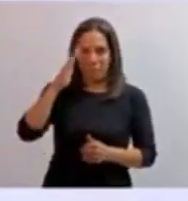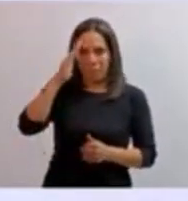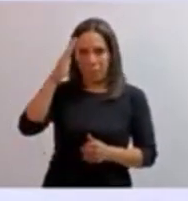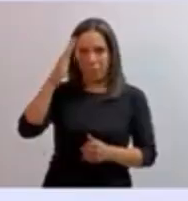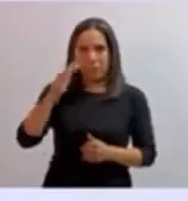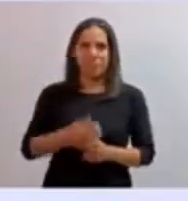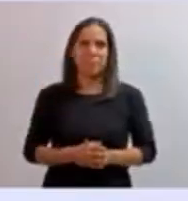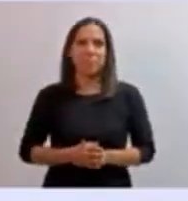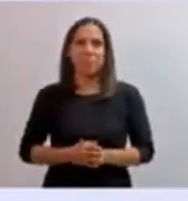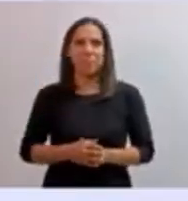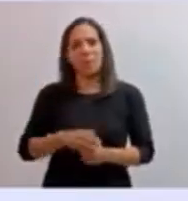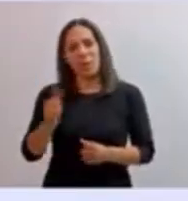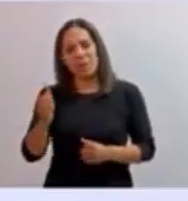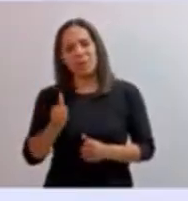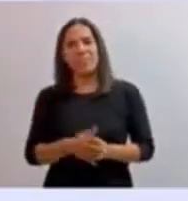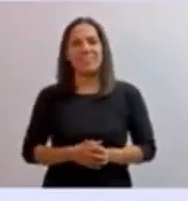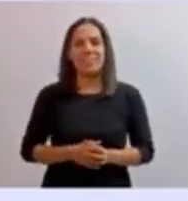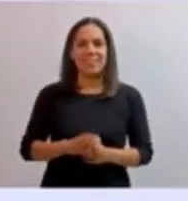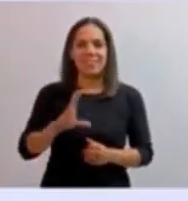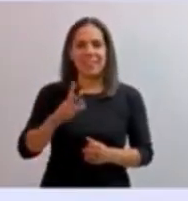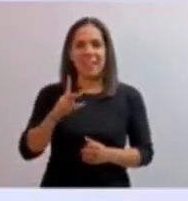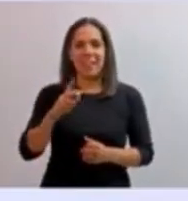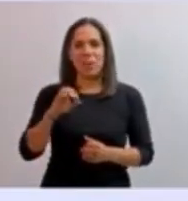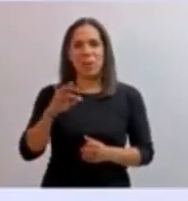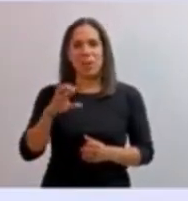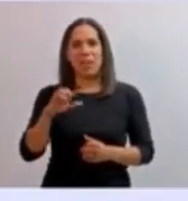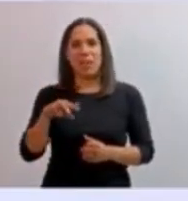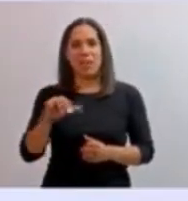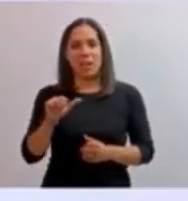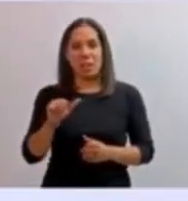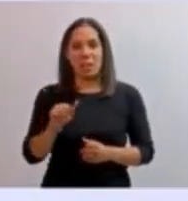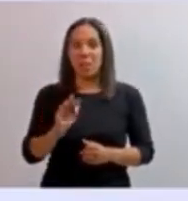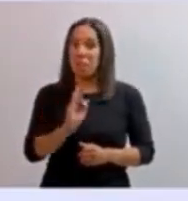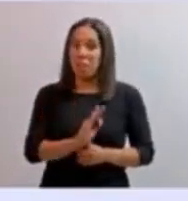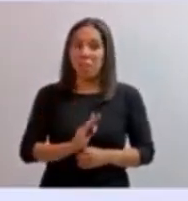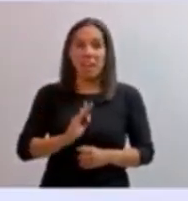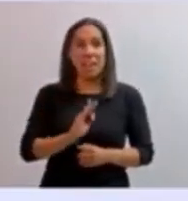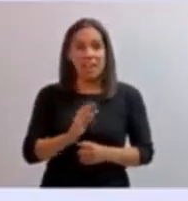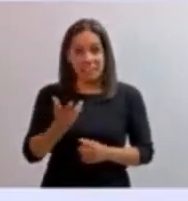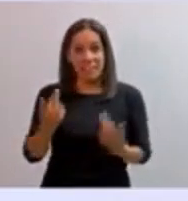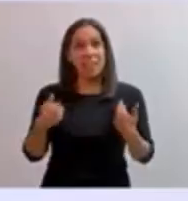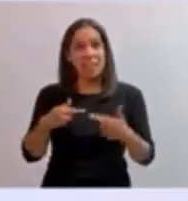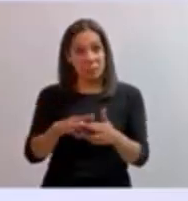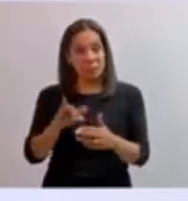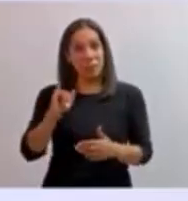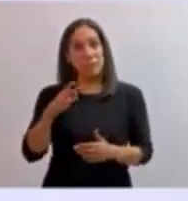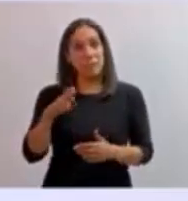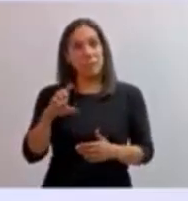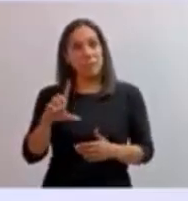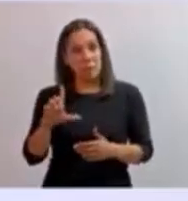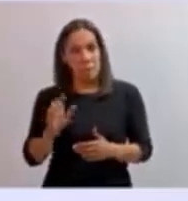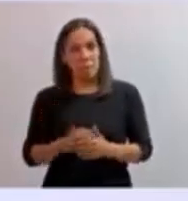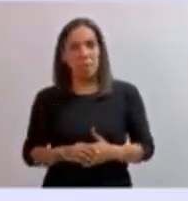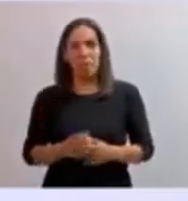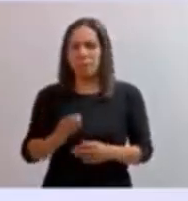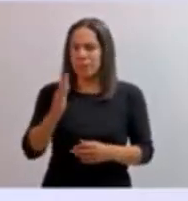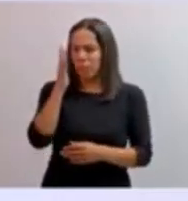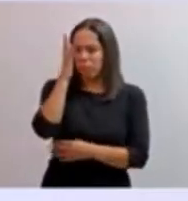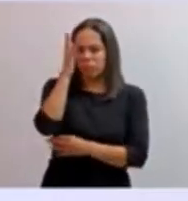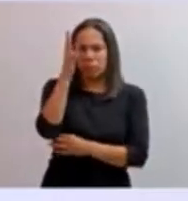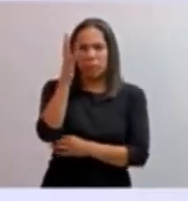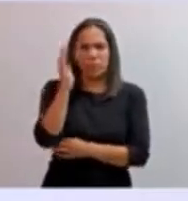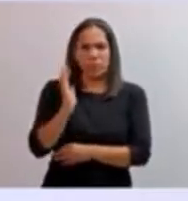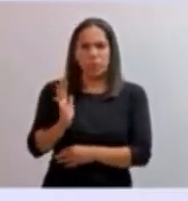de Carolina Delgado, que dice: felicidades maestra Isabel por esta participación y llevar con orgullo y cariño la